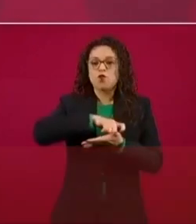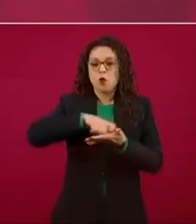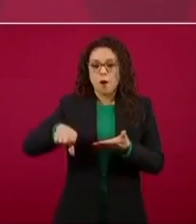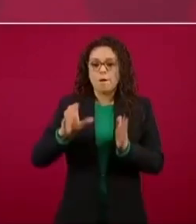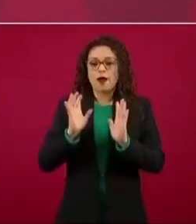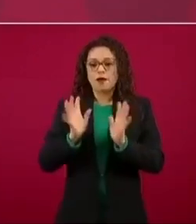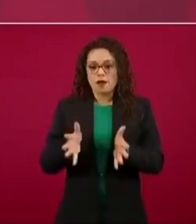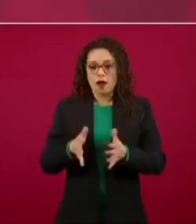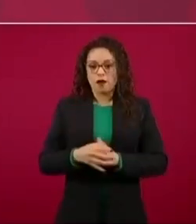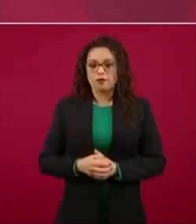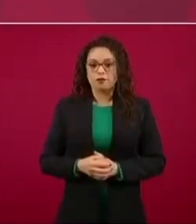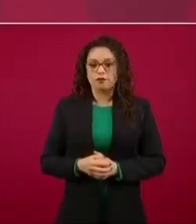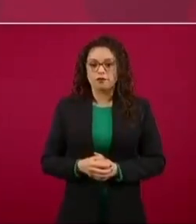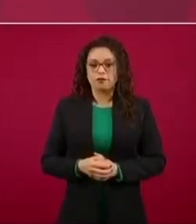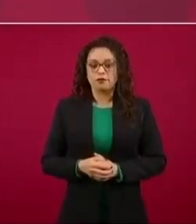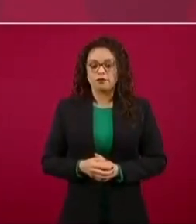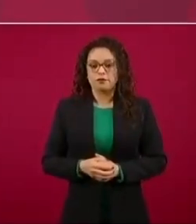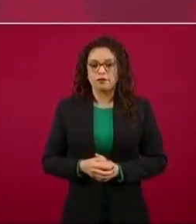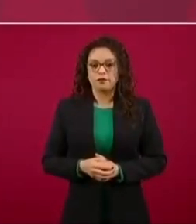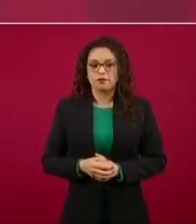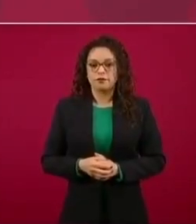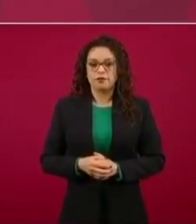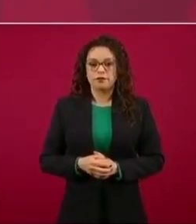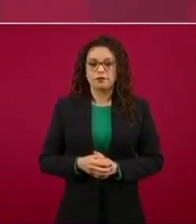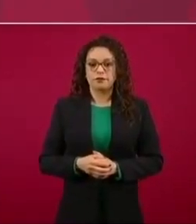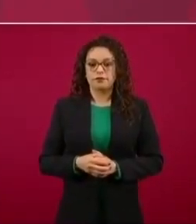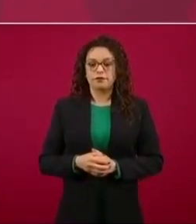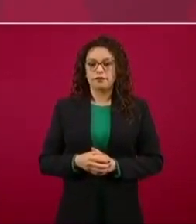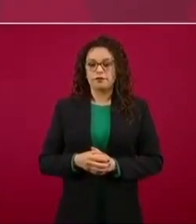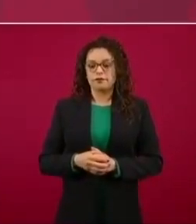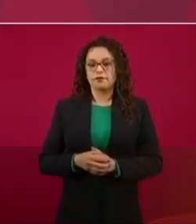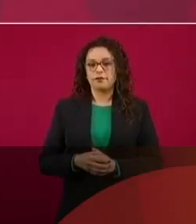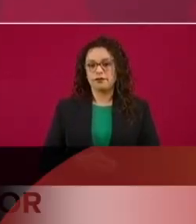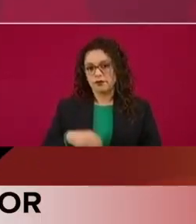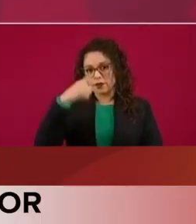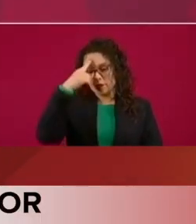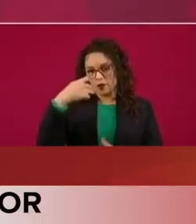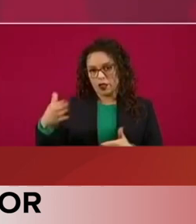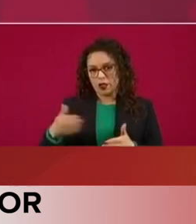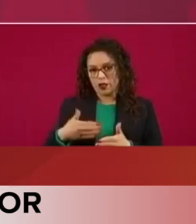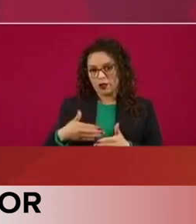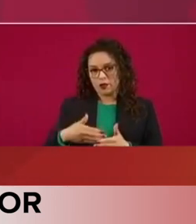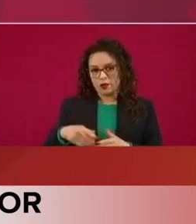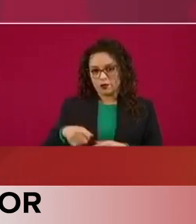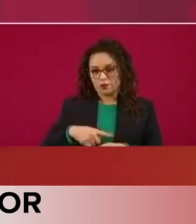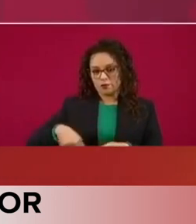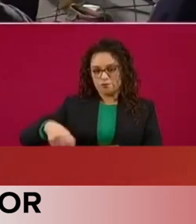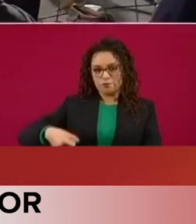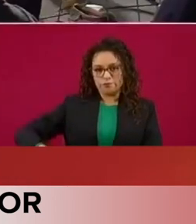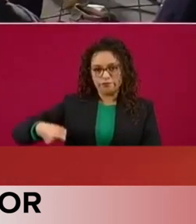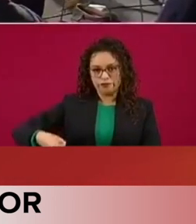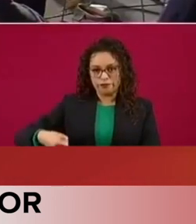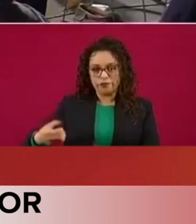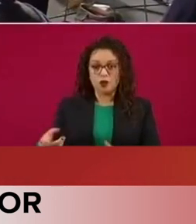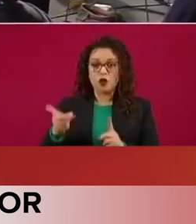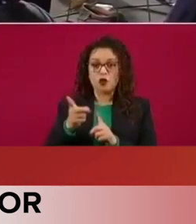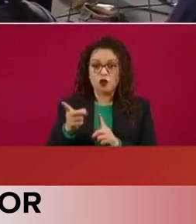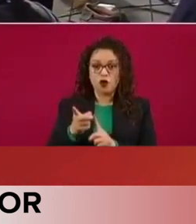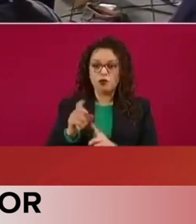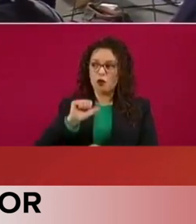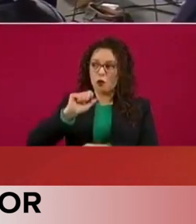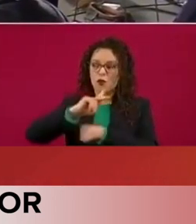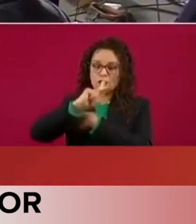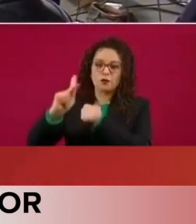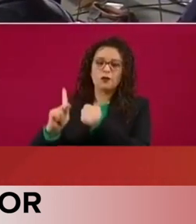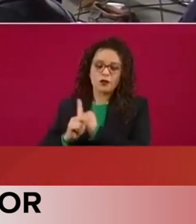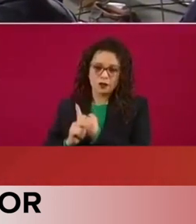los refrigeradores, las estufas, los sartenes, todo lo que se está adquiriendo en el extranjero, pero se